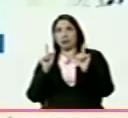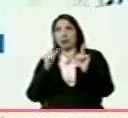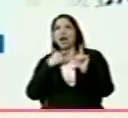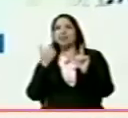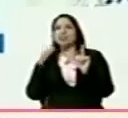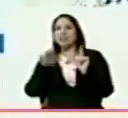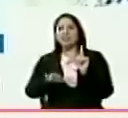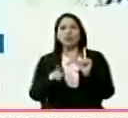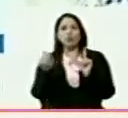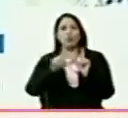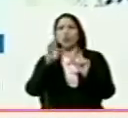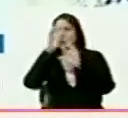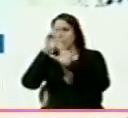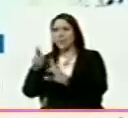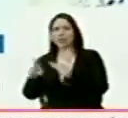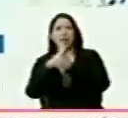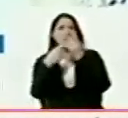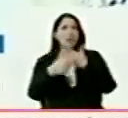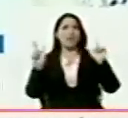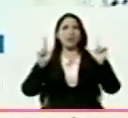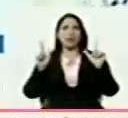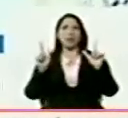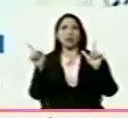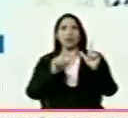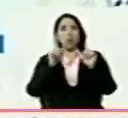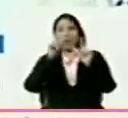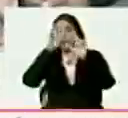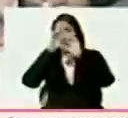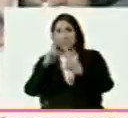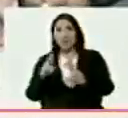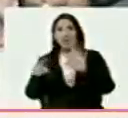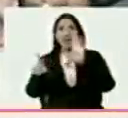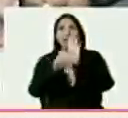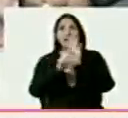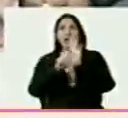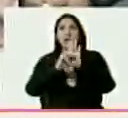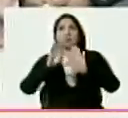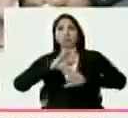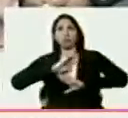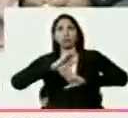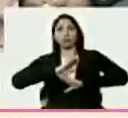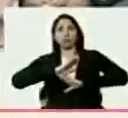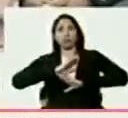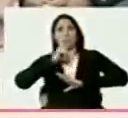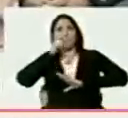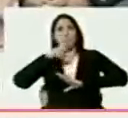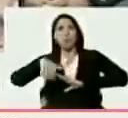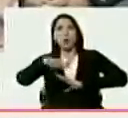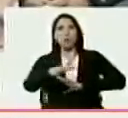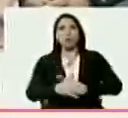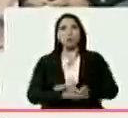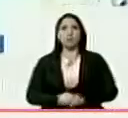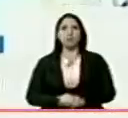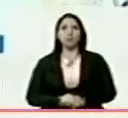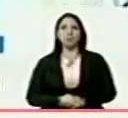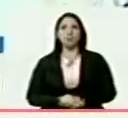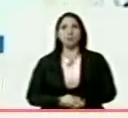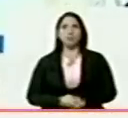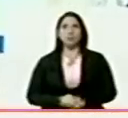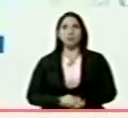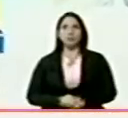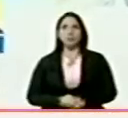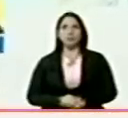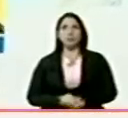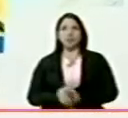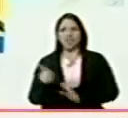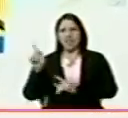la libertad, no respetan la ley de la autodeterminación de los pueblos. Este